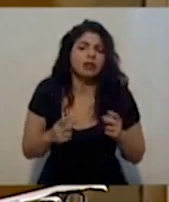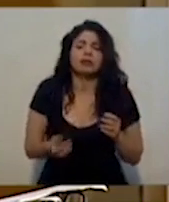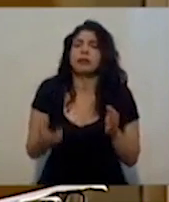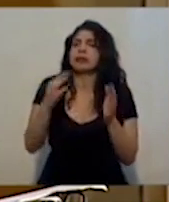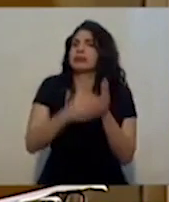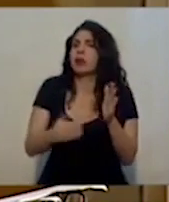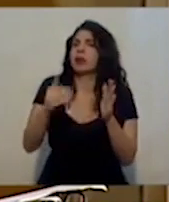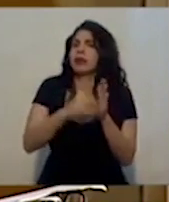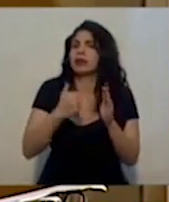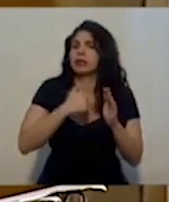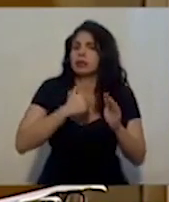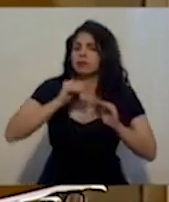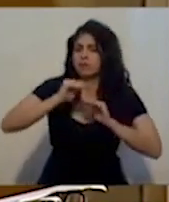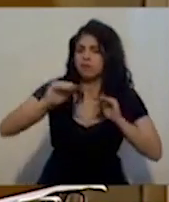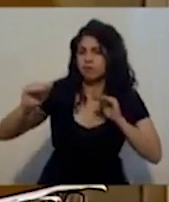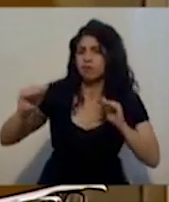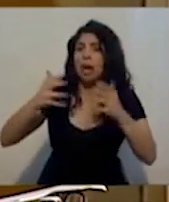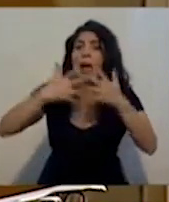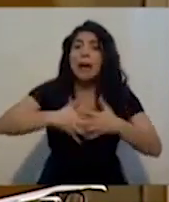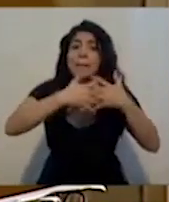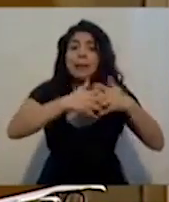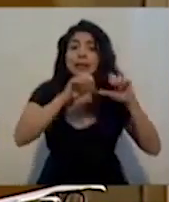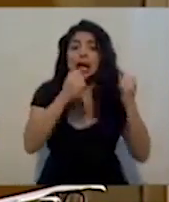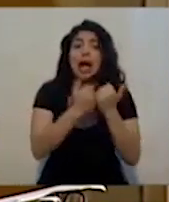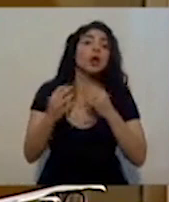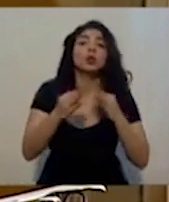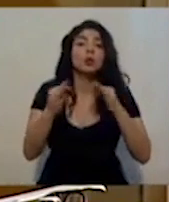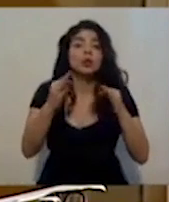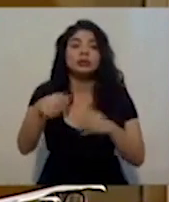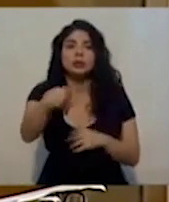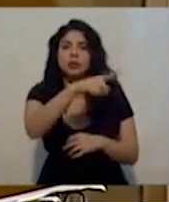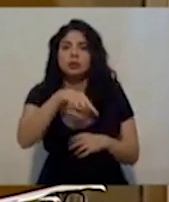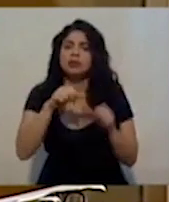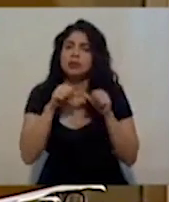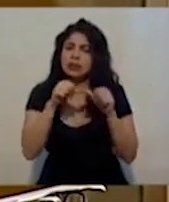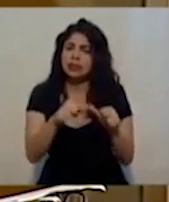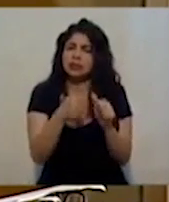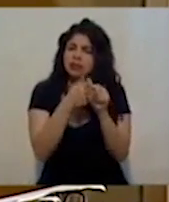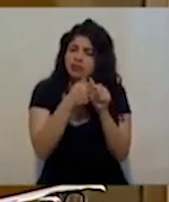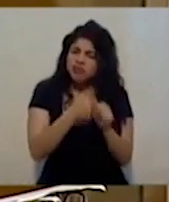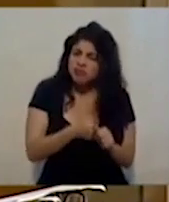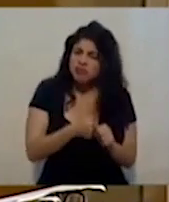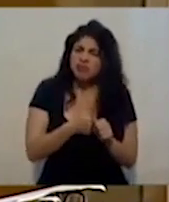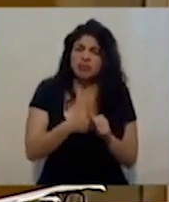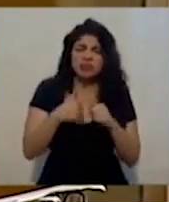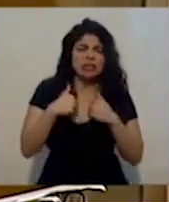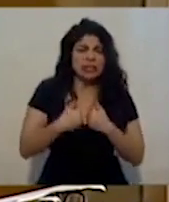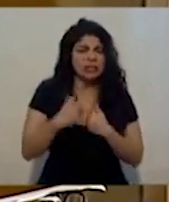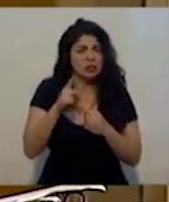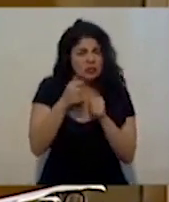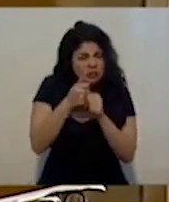otra vez hago un llamado continuo a las empresas del sector turismo para que sigan adoptando de manera muy exhaustiva